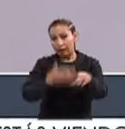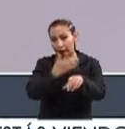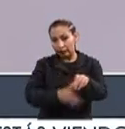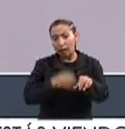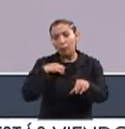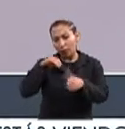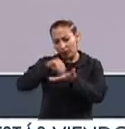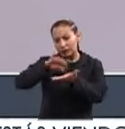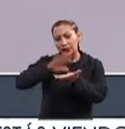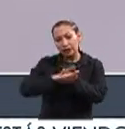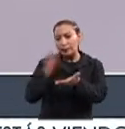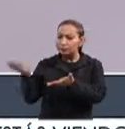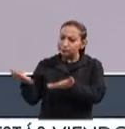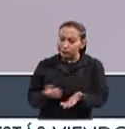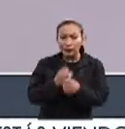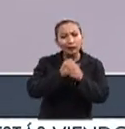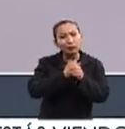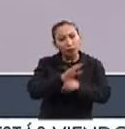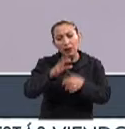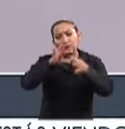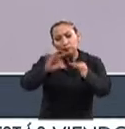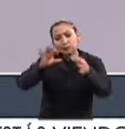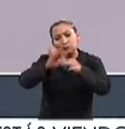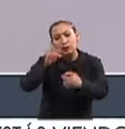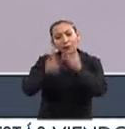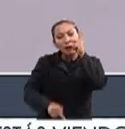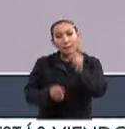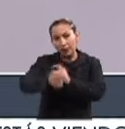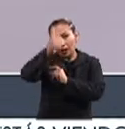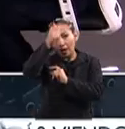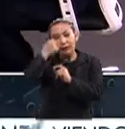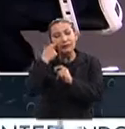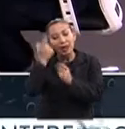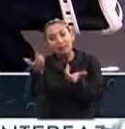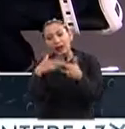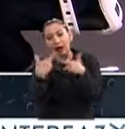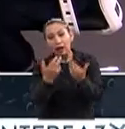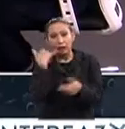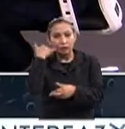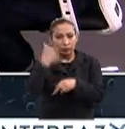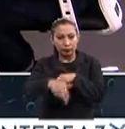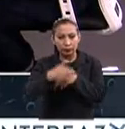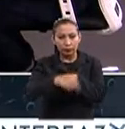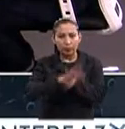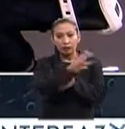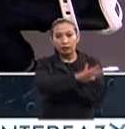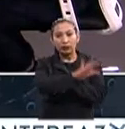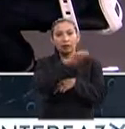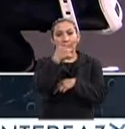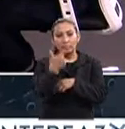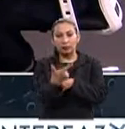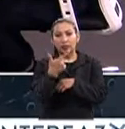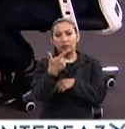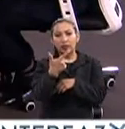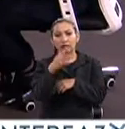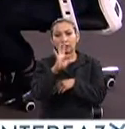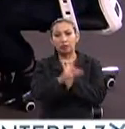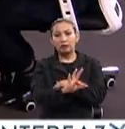una cita para recibir esta información, se les da una plática de primera vez. El teléfono del servicio es el